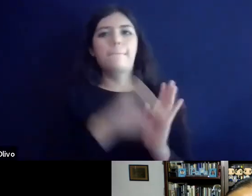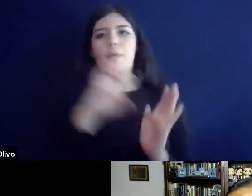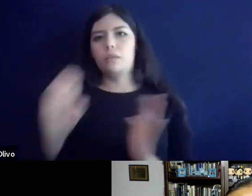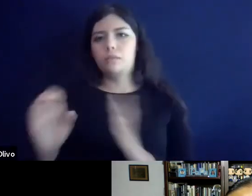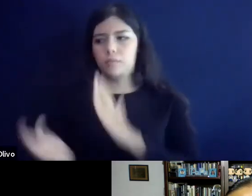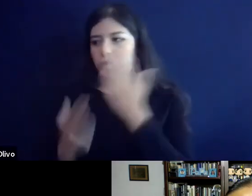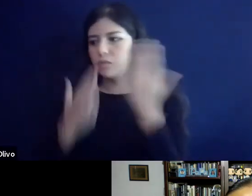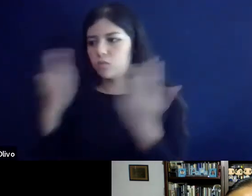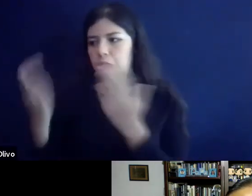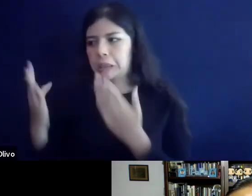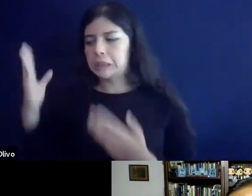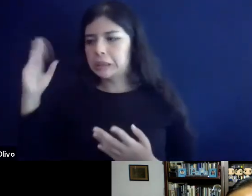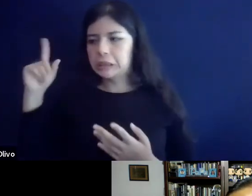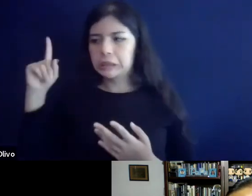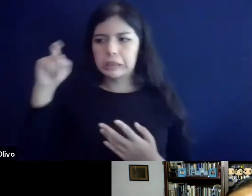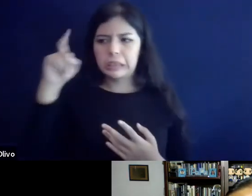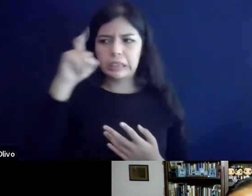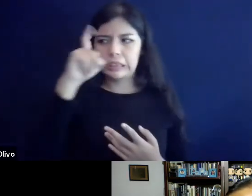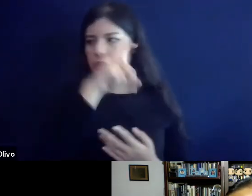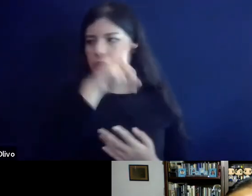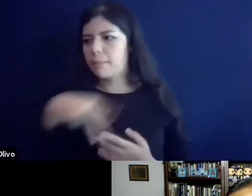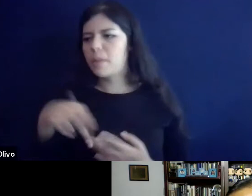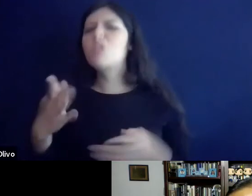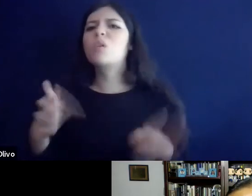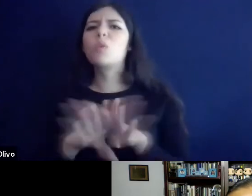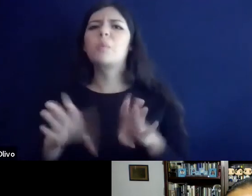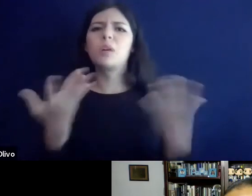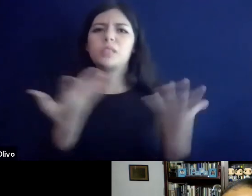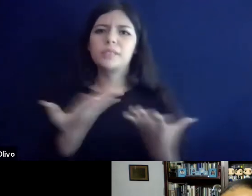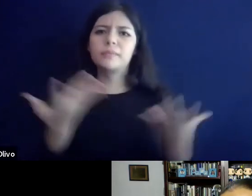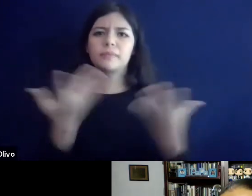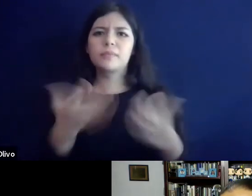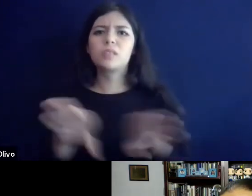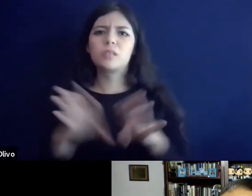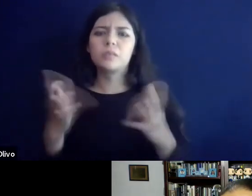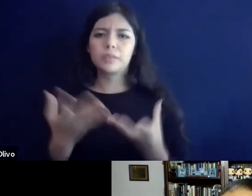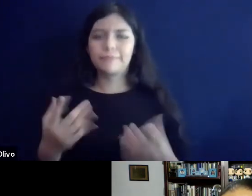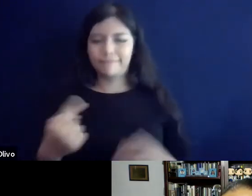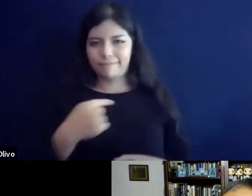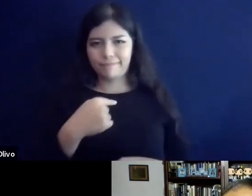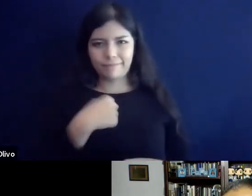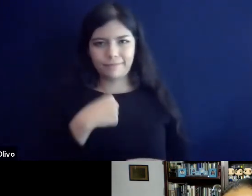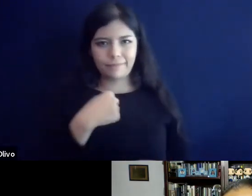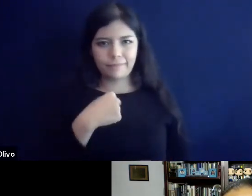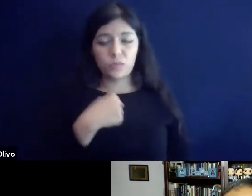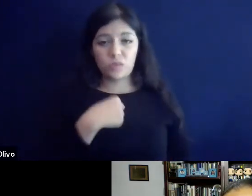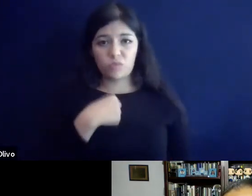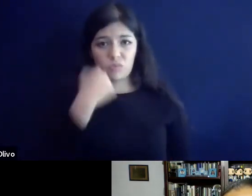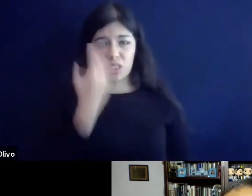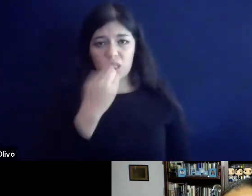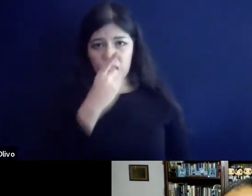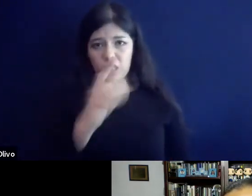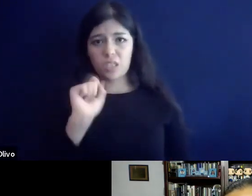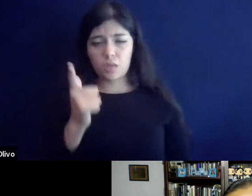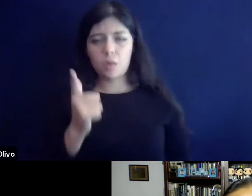es tuyo, ¿no? Que no está adaptado para ti, ¿cómo le haces? Yo les voy a decir a las personas con discapacidad, ya